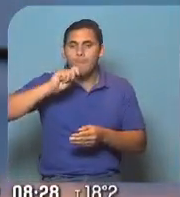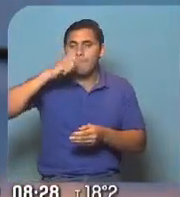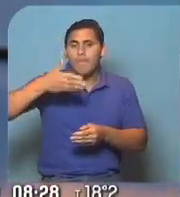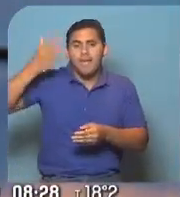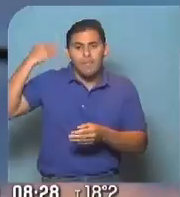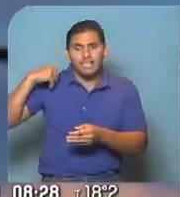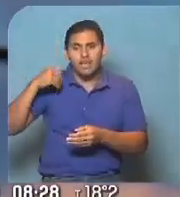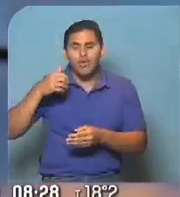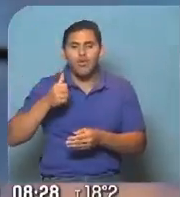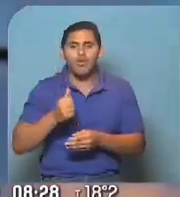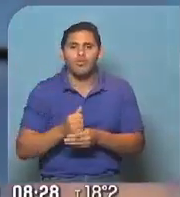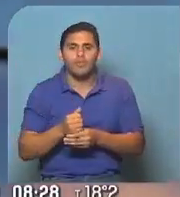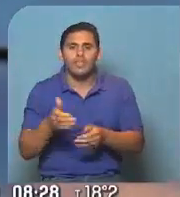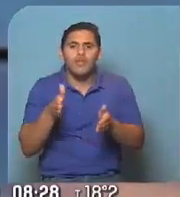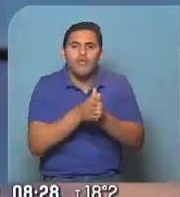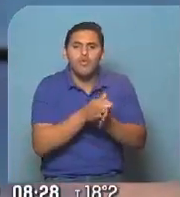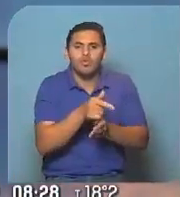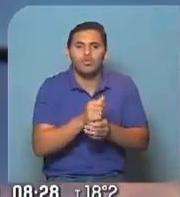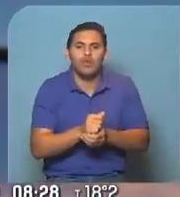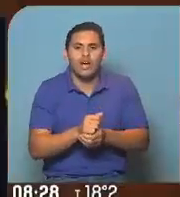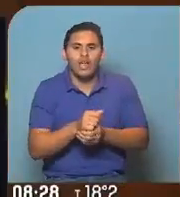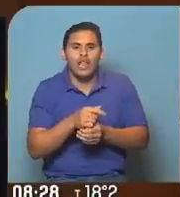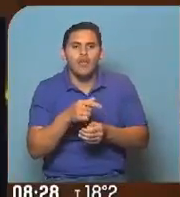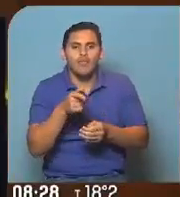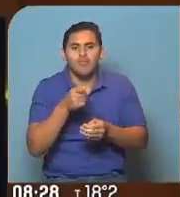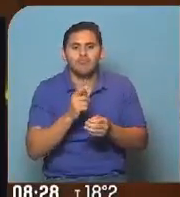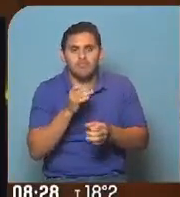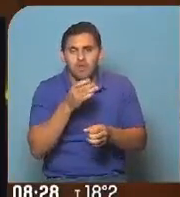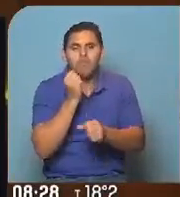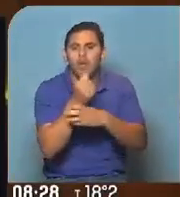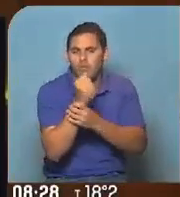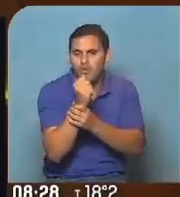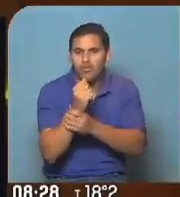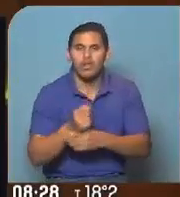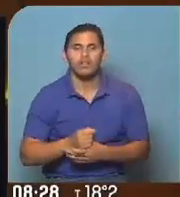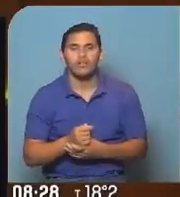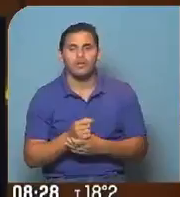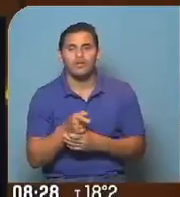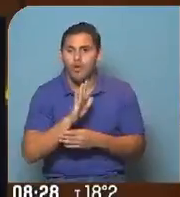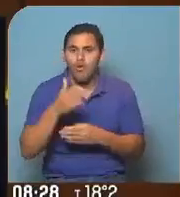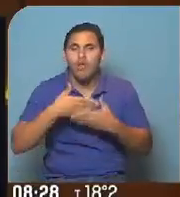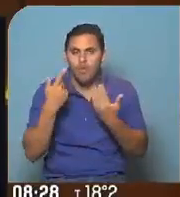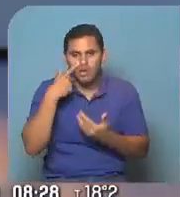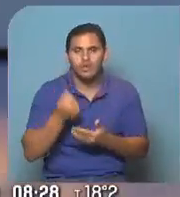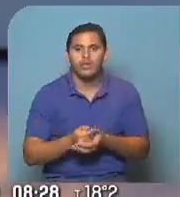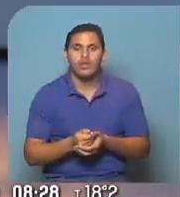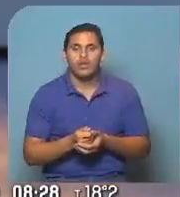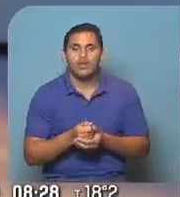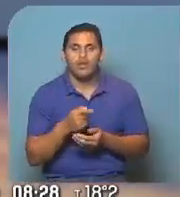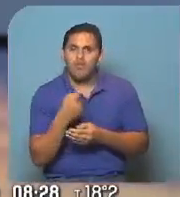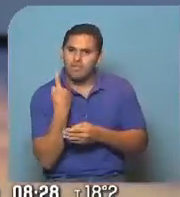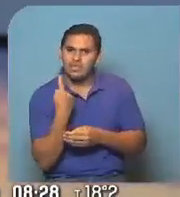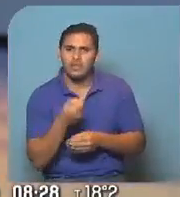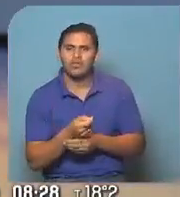5 % estamos junto al economista ramiro castiñeira ramiro buen día cómo le va como director de econométrica